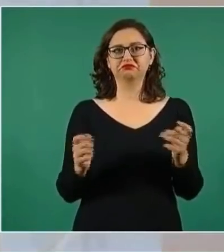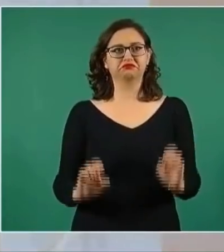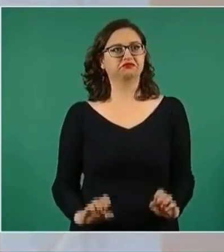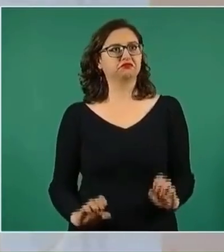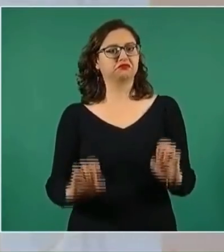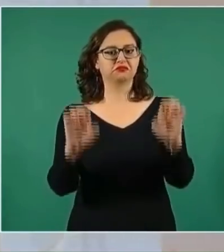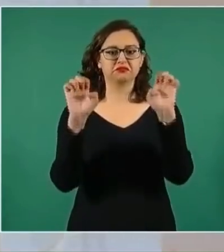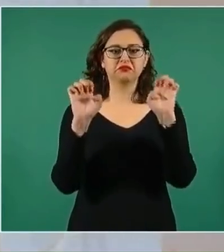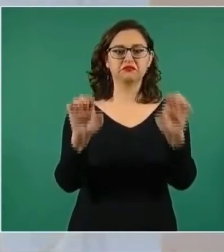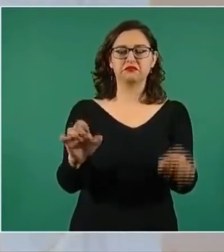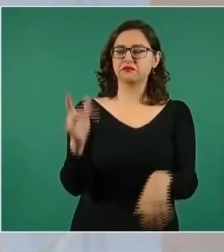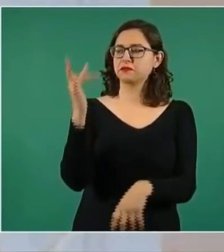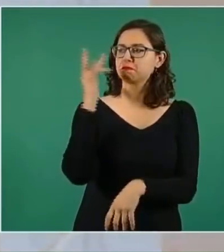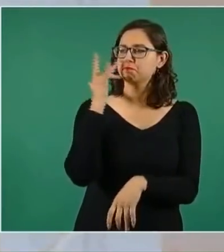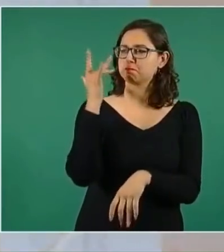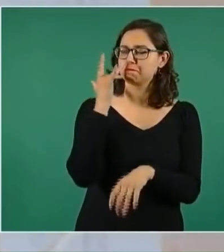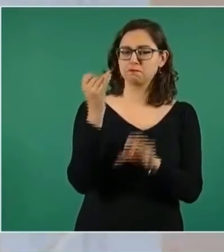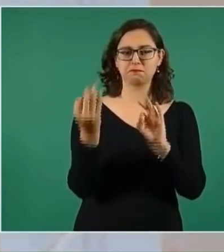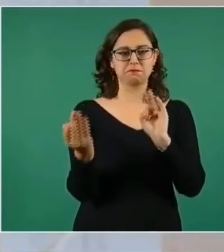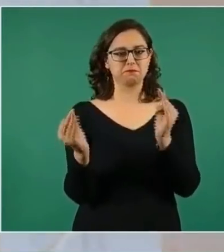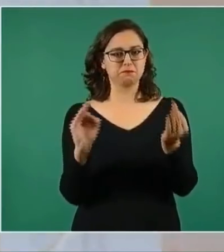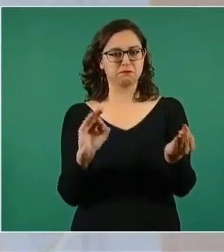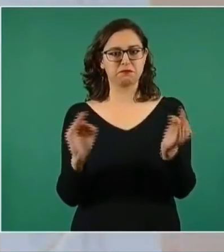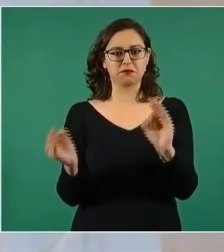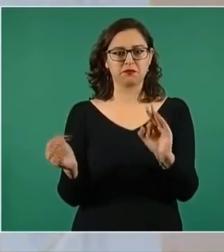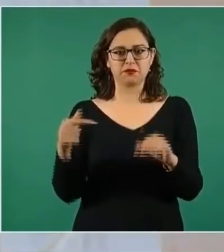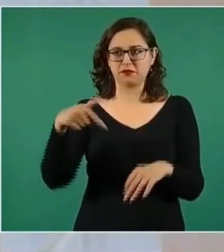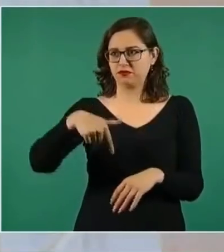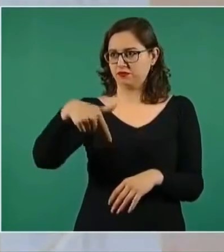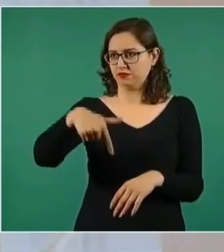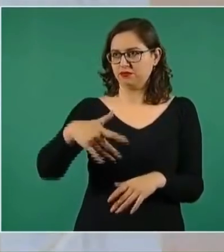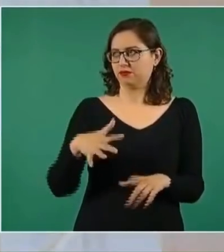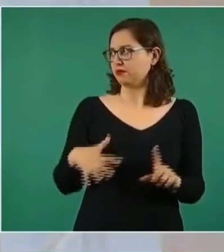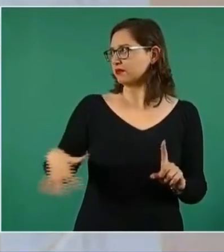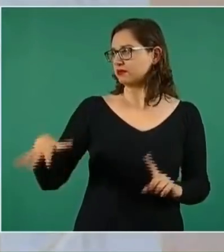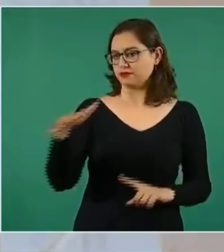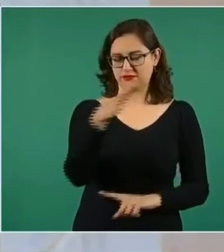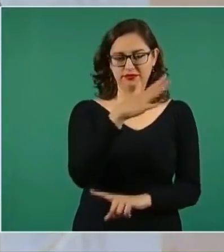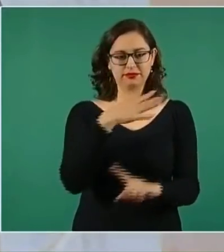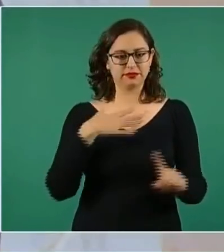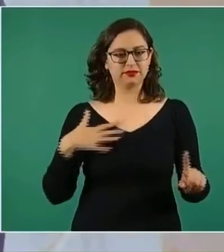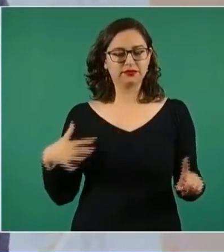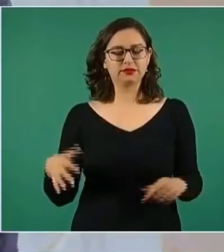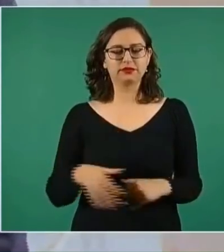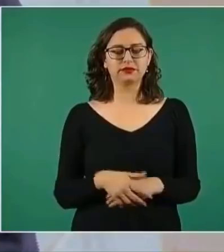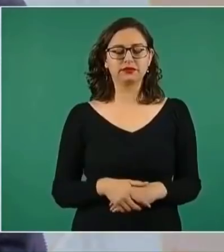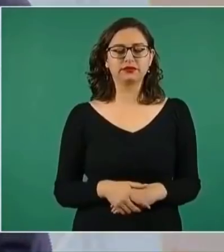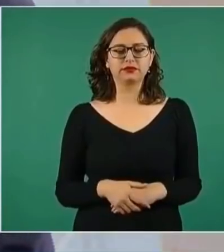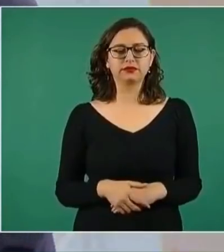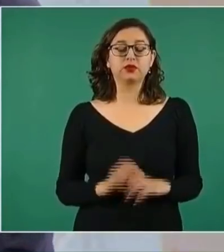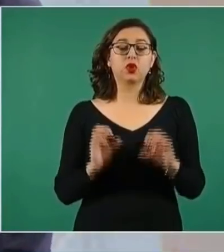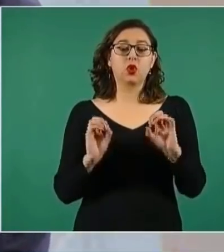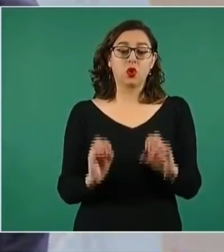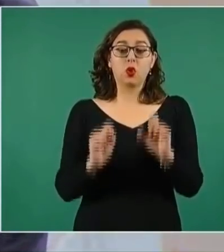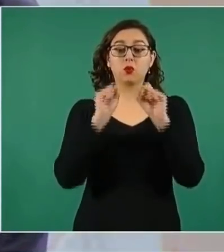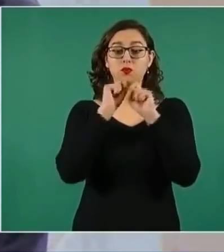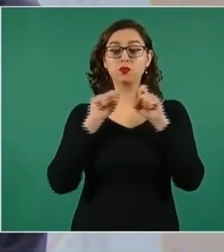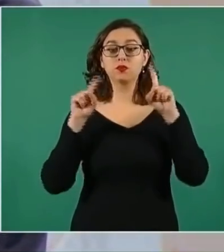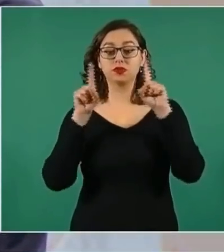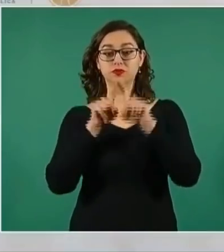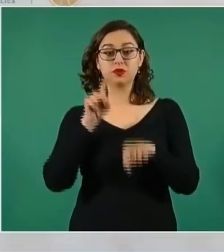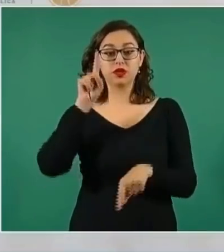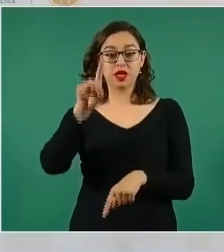palacios cerca a esta plaza mayor o en las huertas y jardines de San